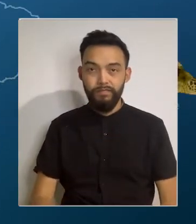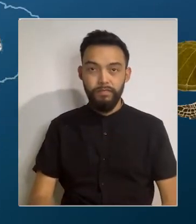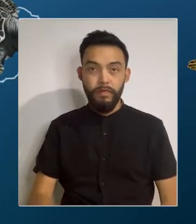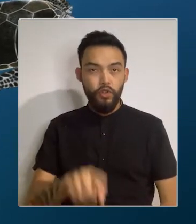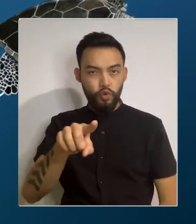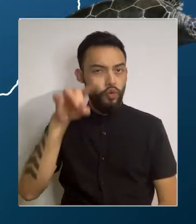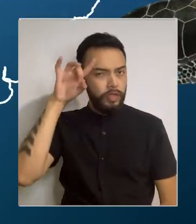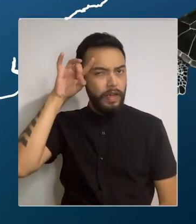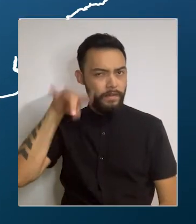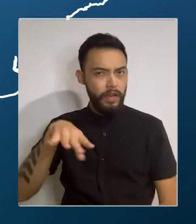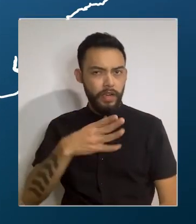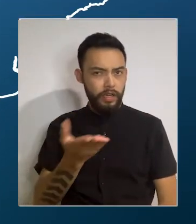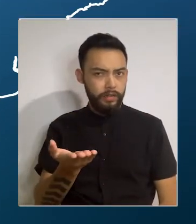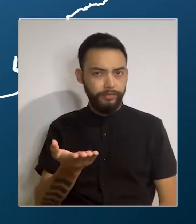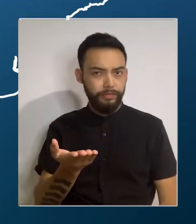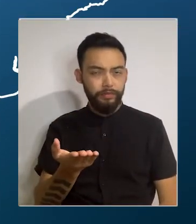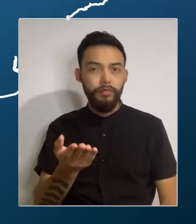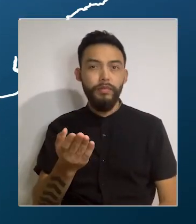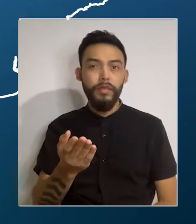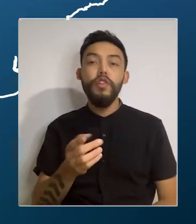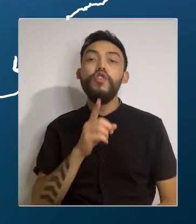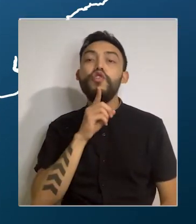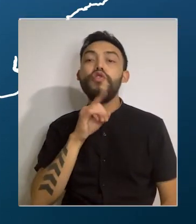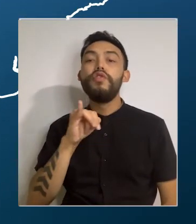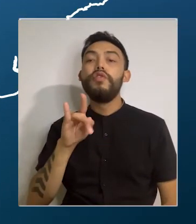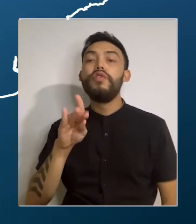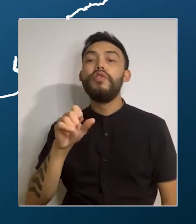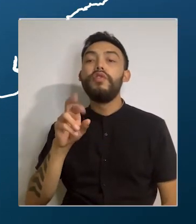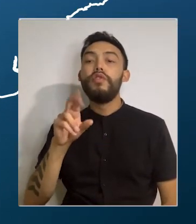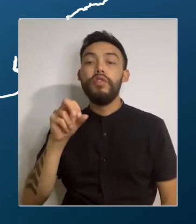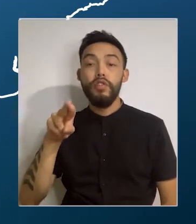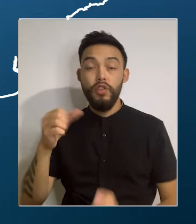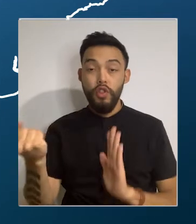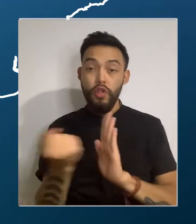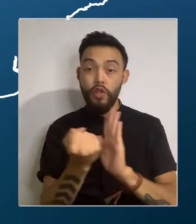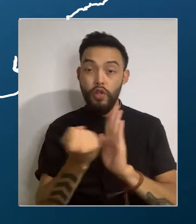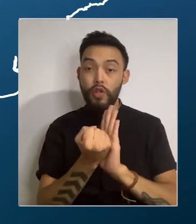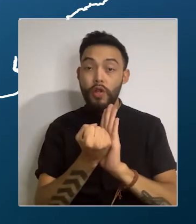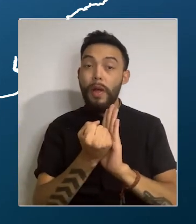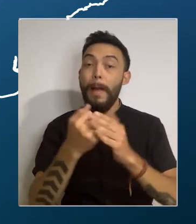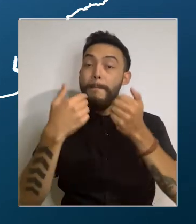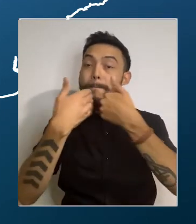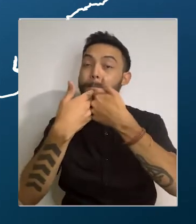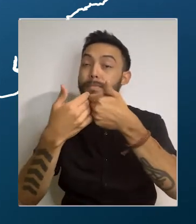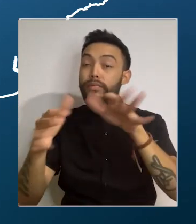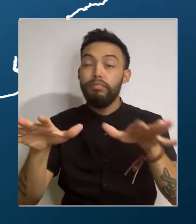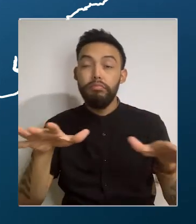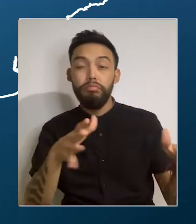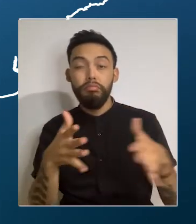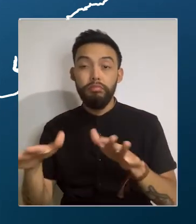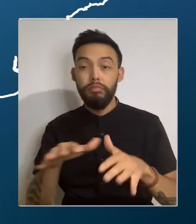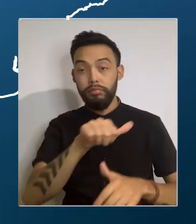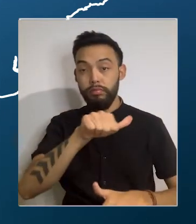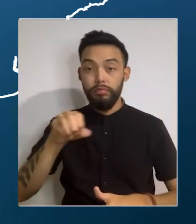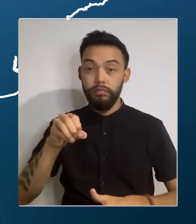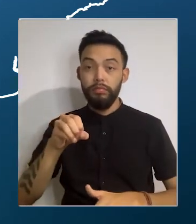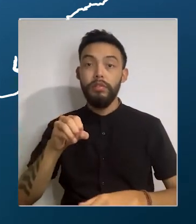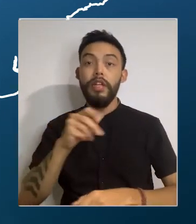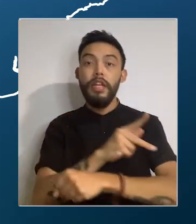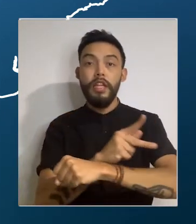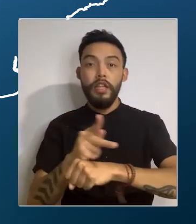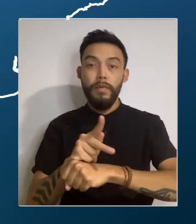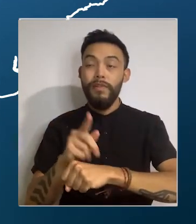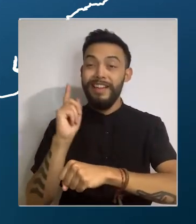¿Sabías que un tiburón azulejo fue marcado y liberado a unos 60 kilómetros de la costa de Salinas de Puyallí